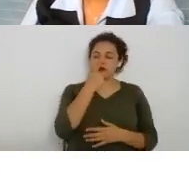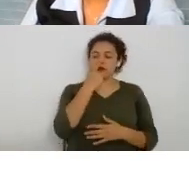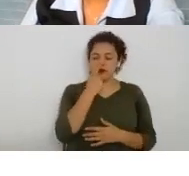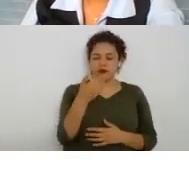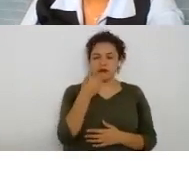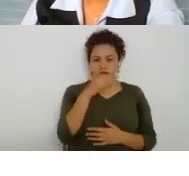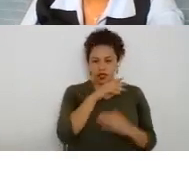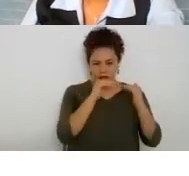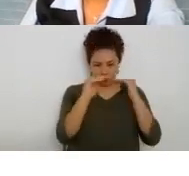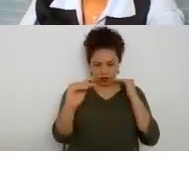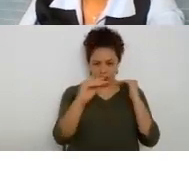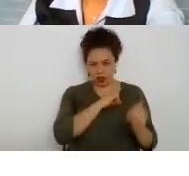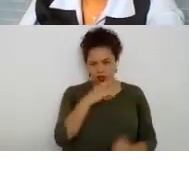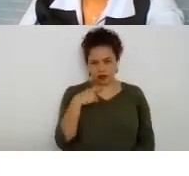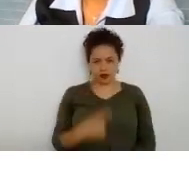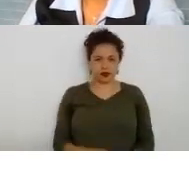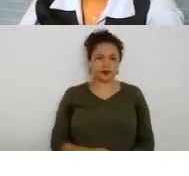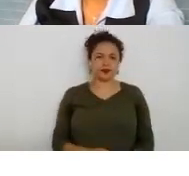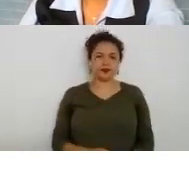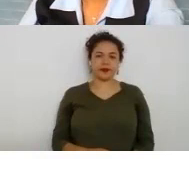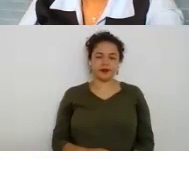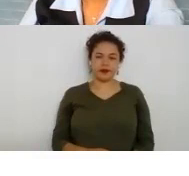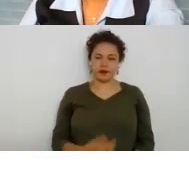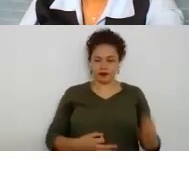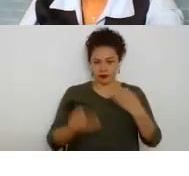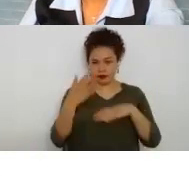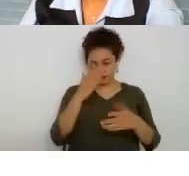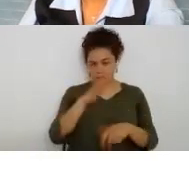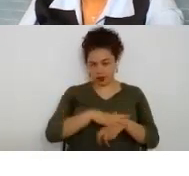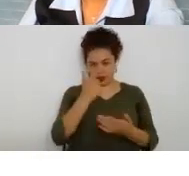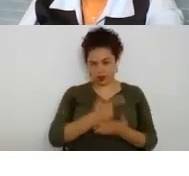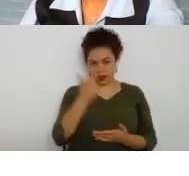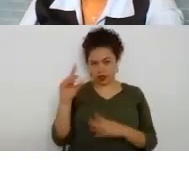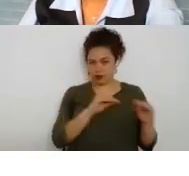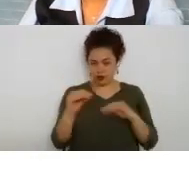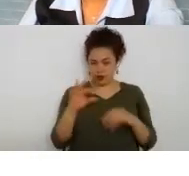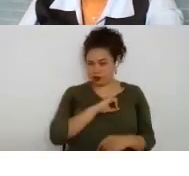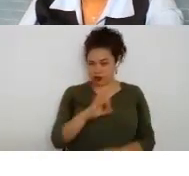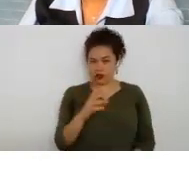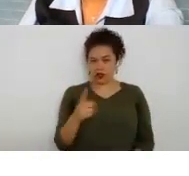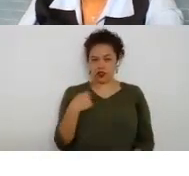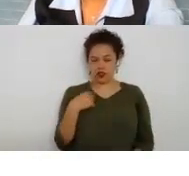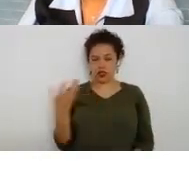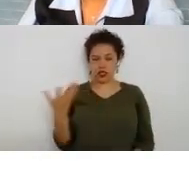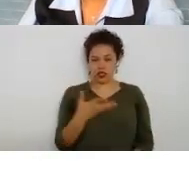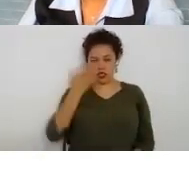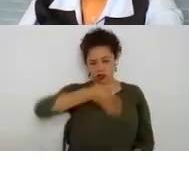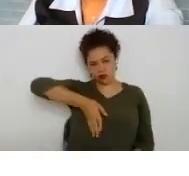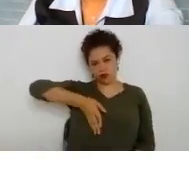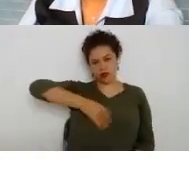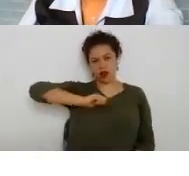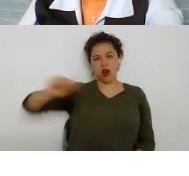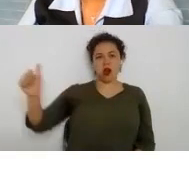signos vitales. ¿De acuerdo? Si la situación se agrava y me forza a moverlo, entonces voy a aplicar el método de traslado